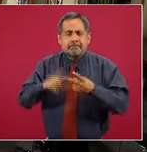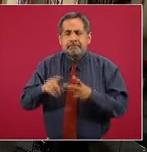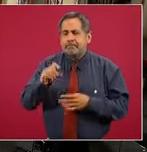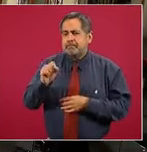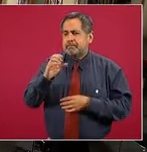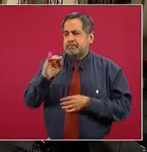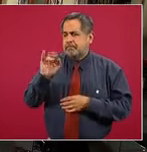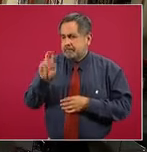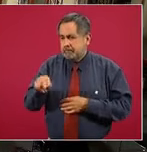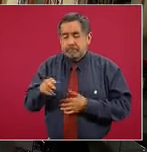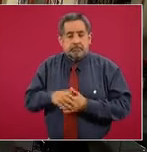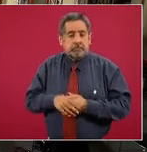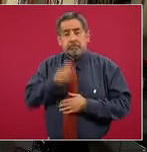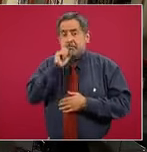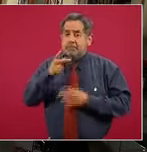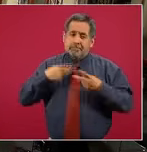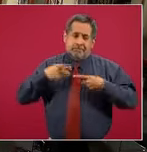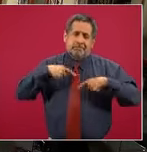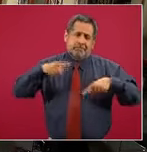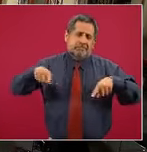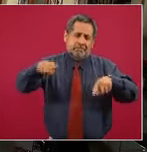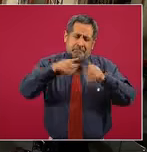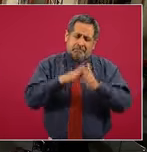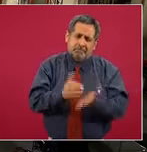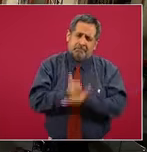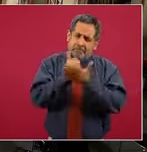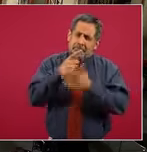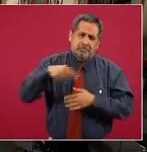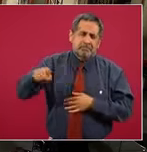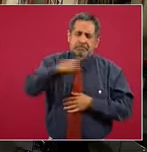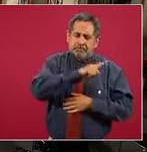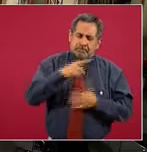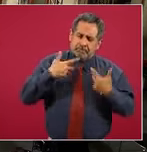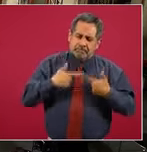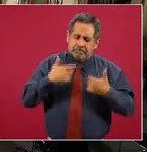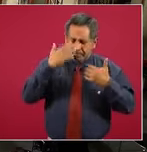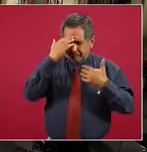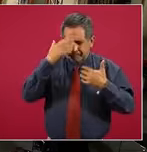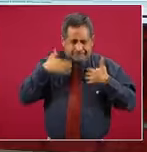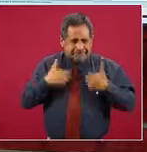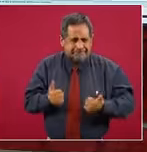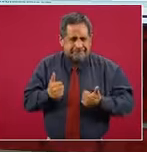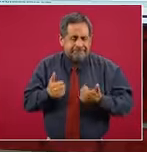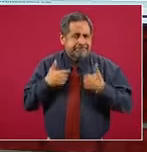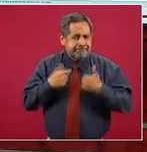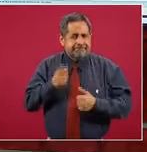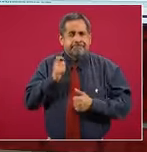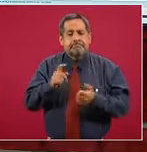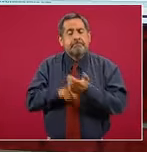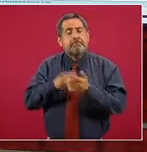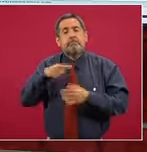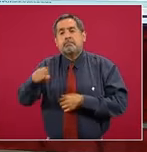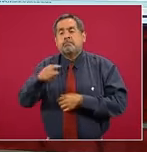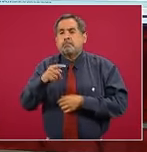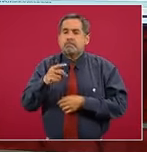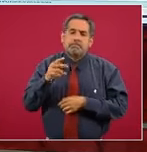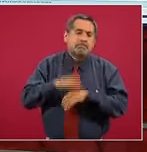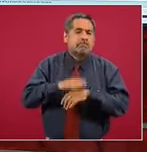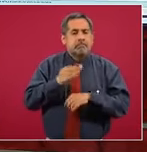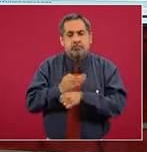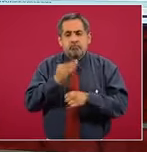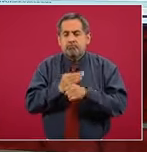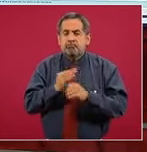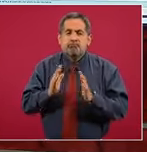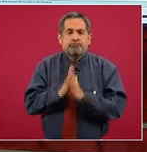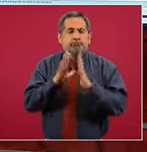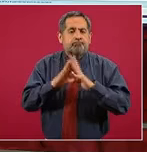pero también necesitamos una cooperación de la población. La población tiene que entender esto, y creo que este es un mensaje que lo que nos va a ir permitiendo es, en este momento